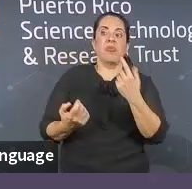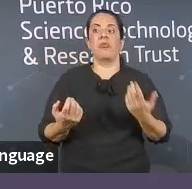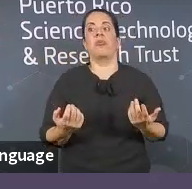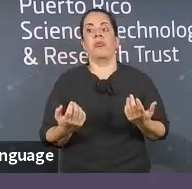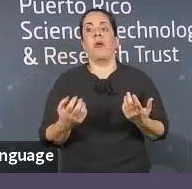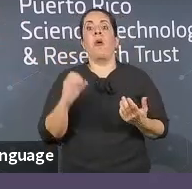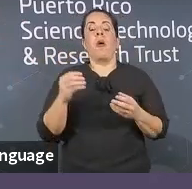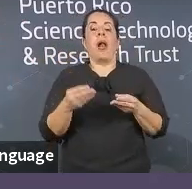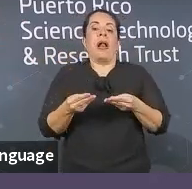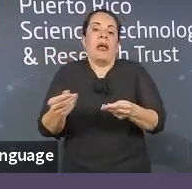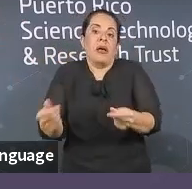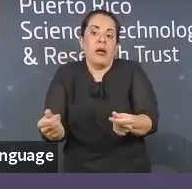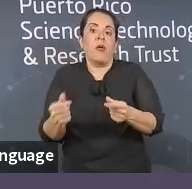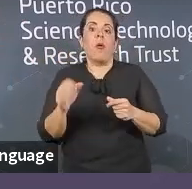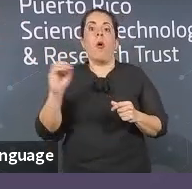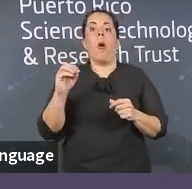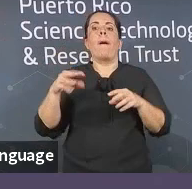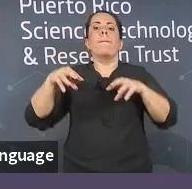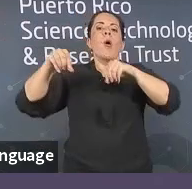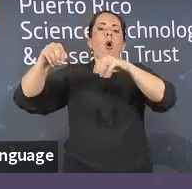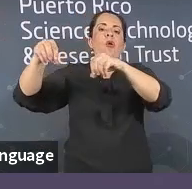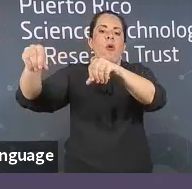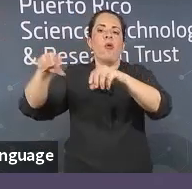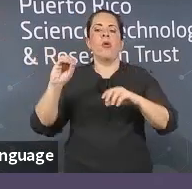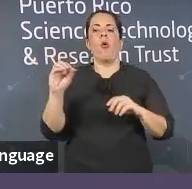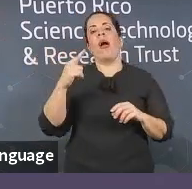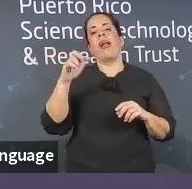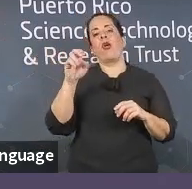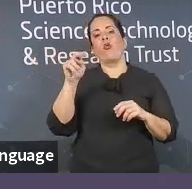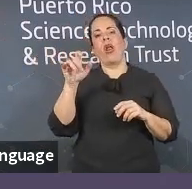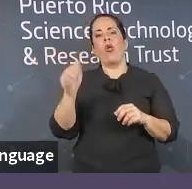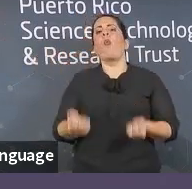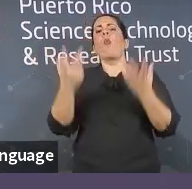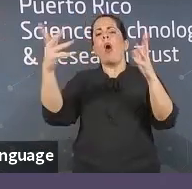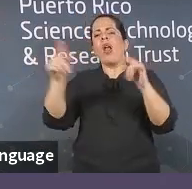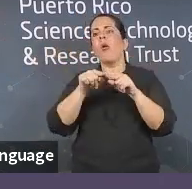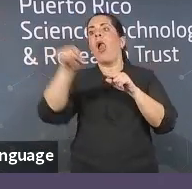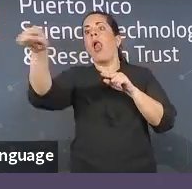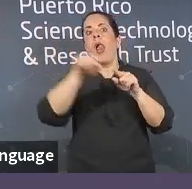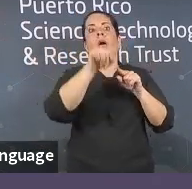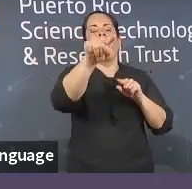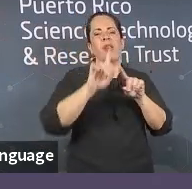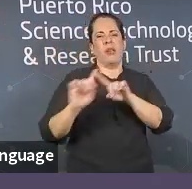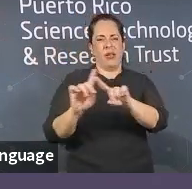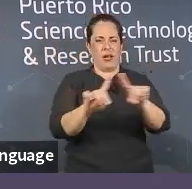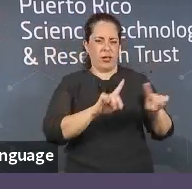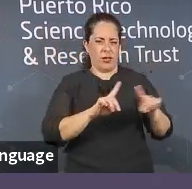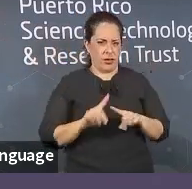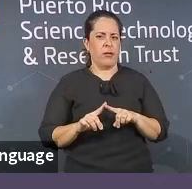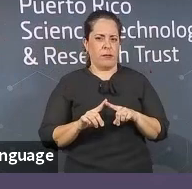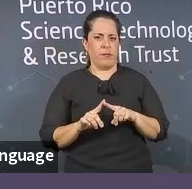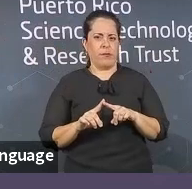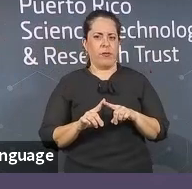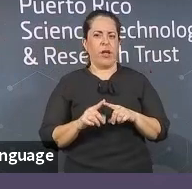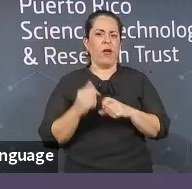es líquido o es en polvo o es granulado, cuánto alcanza en diferentes dampers, en diferentes revoluciones